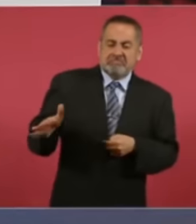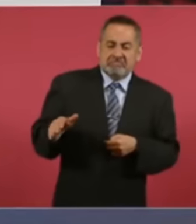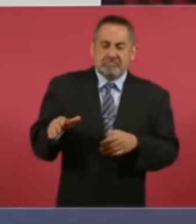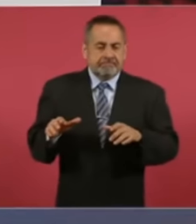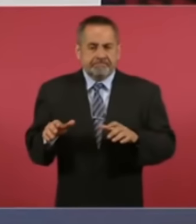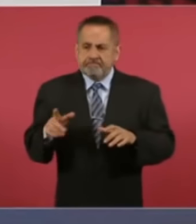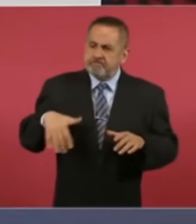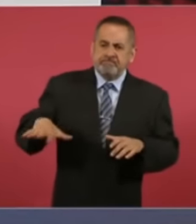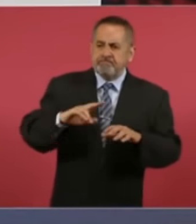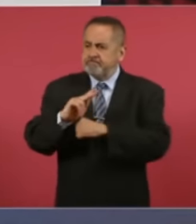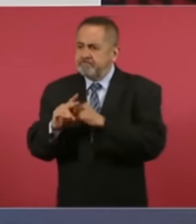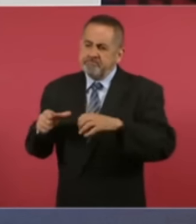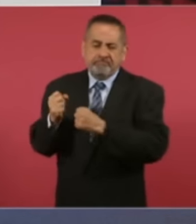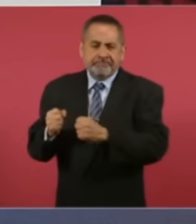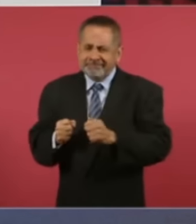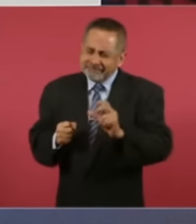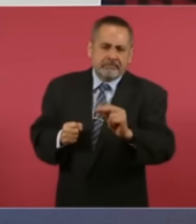que conformamos.